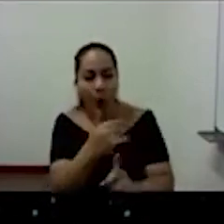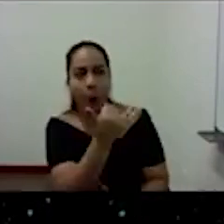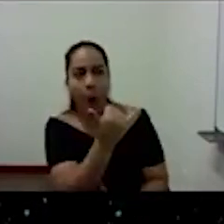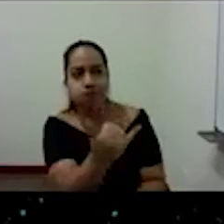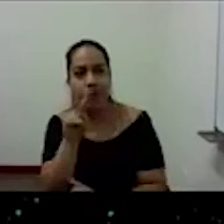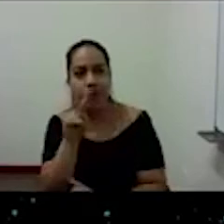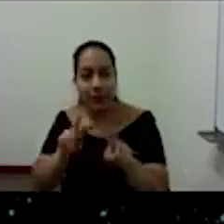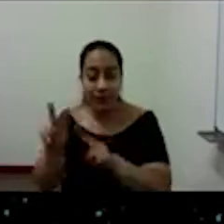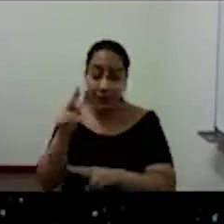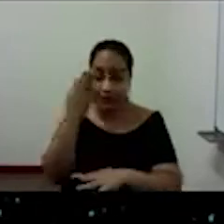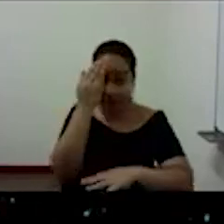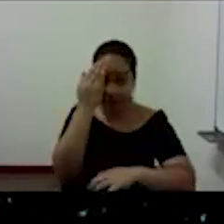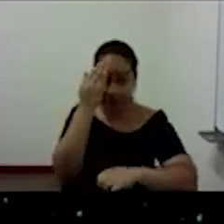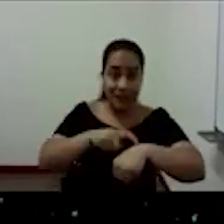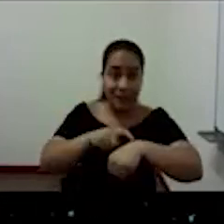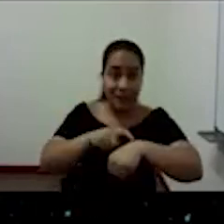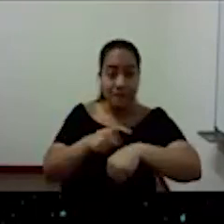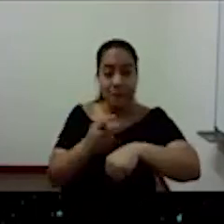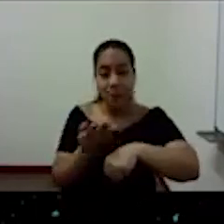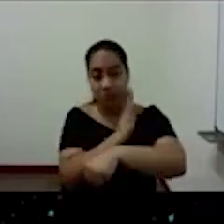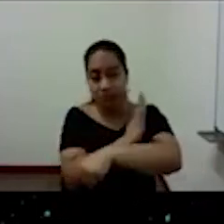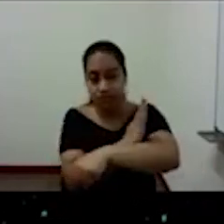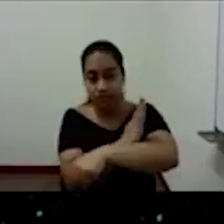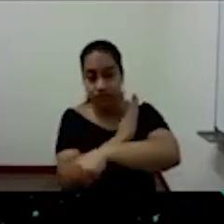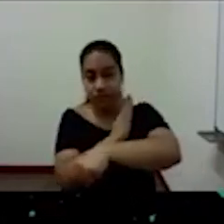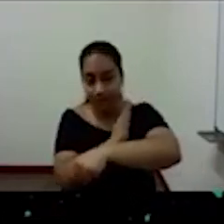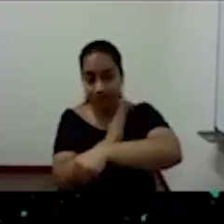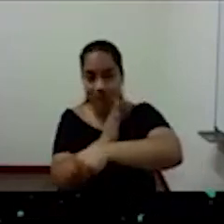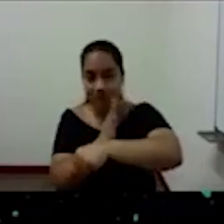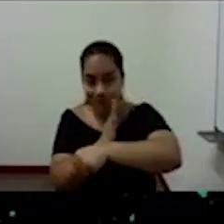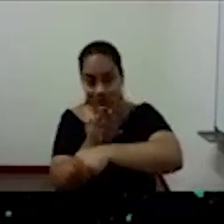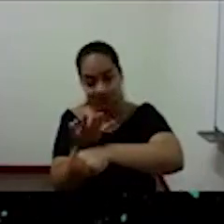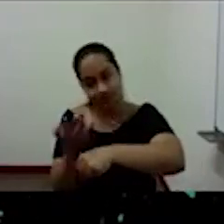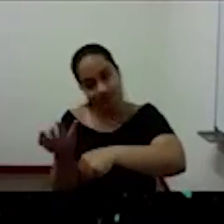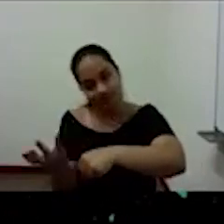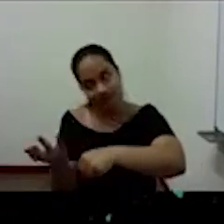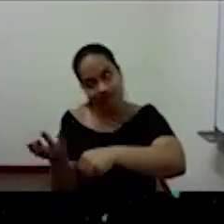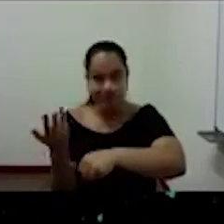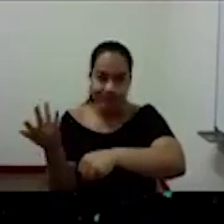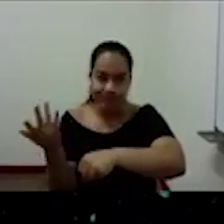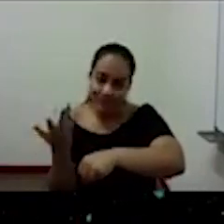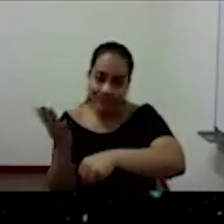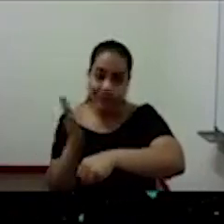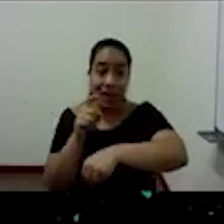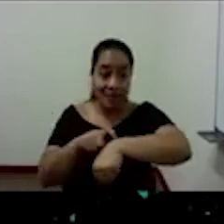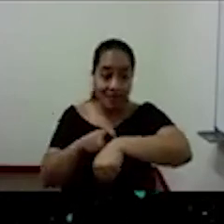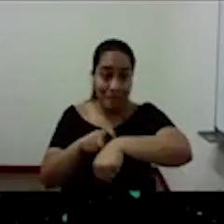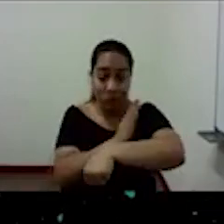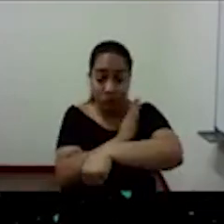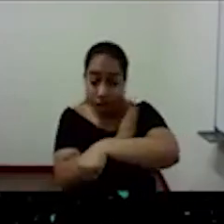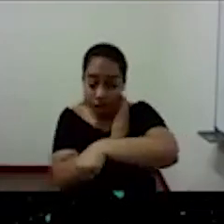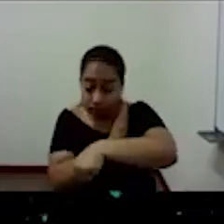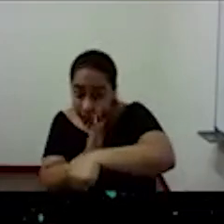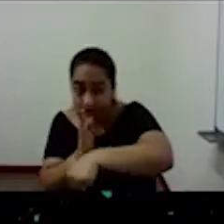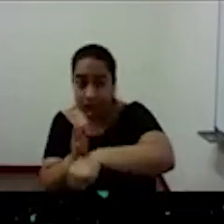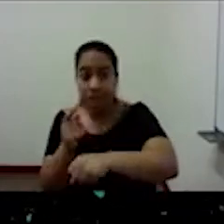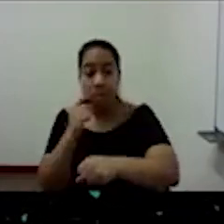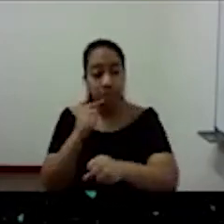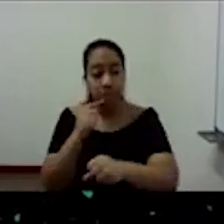tiempos, digamos que tal vez todos los tiempos tienen ese